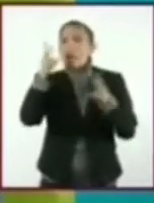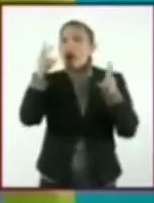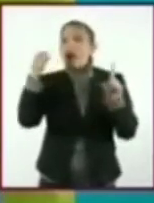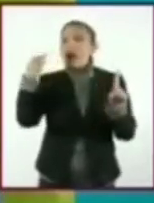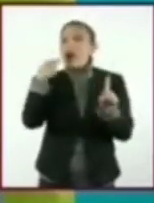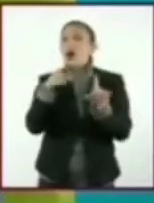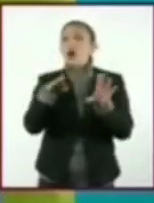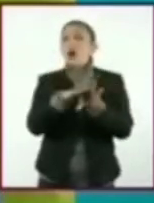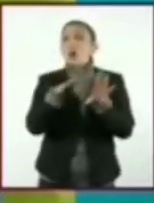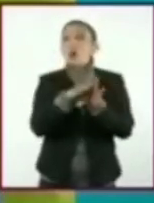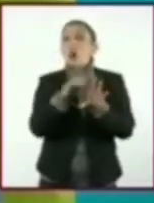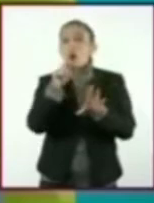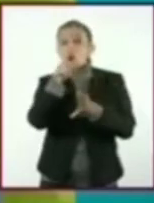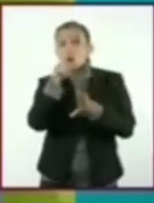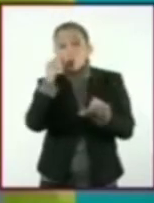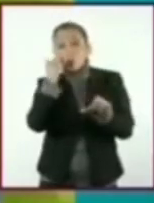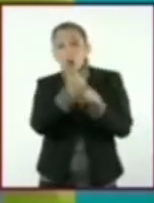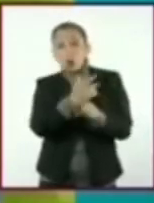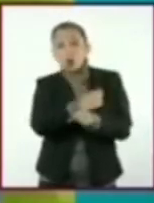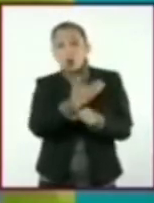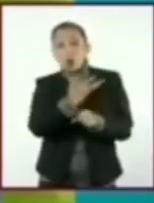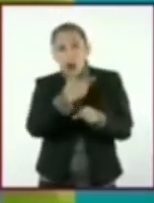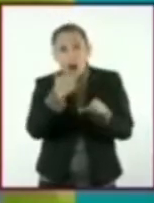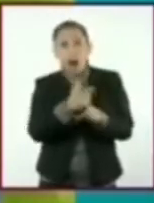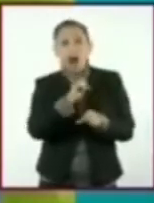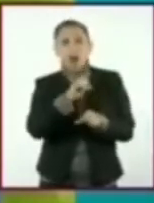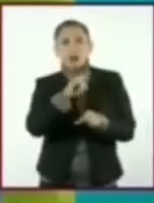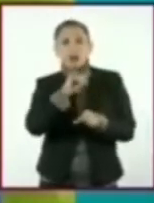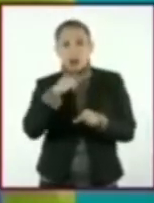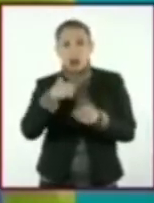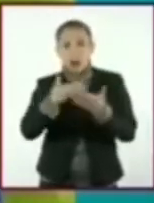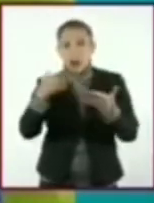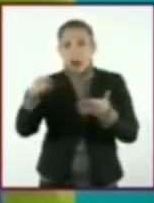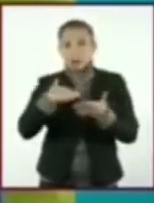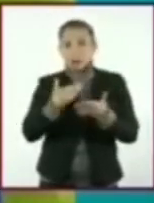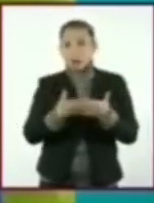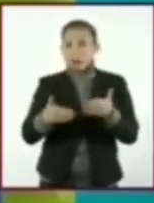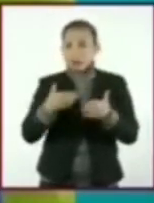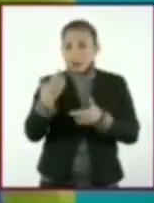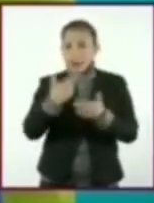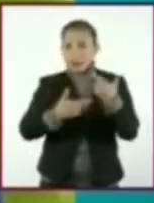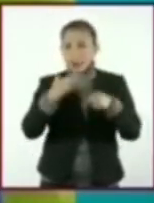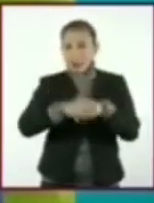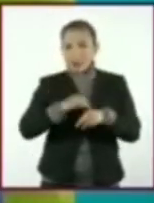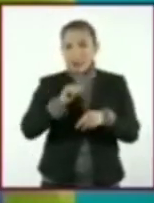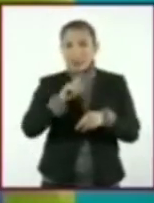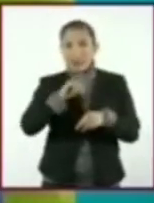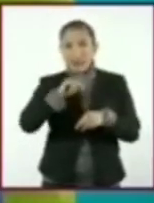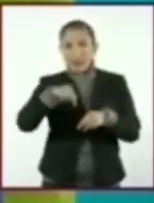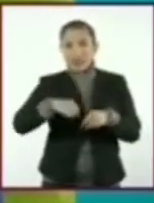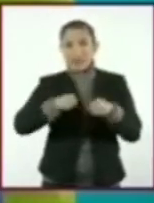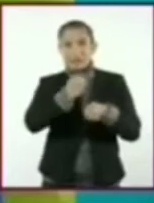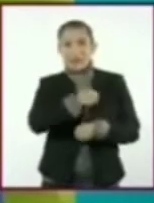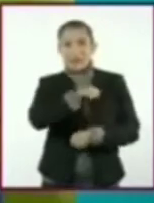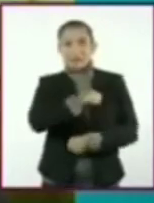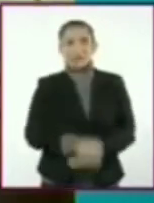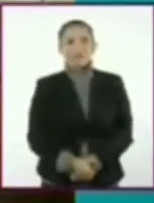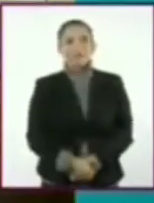del tema de cómo identificas que tu hijo tiene una adicción. Okay. Por lo pronto, vámonos con Mariano y ahorita regresamos con Adriana Costa aquí en Vivir